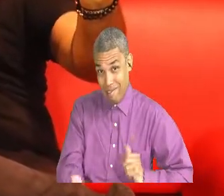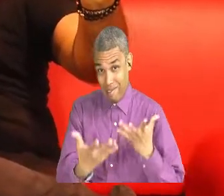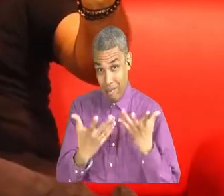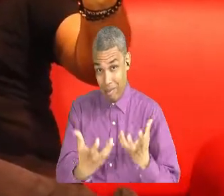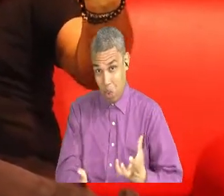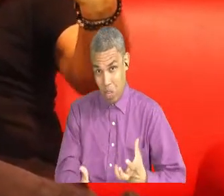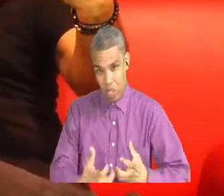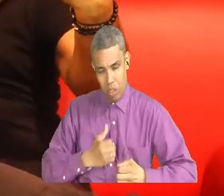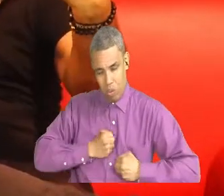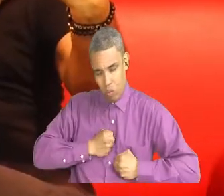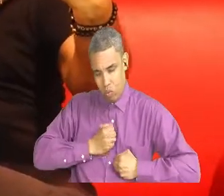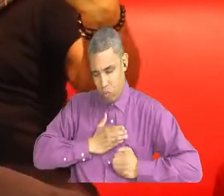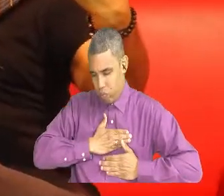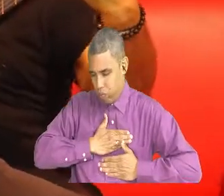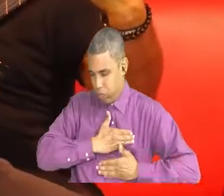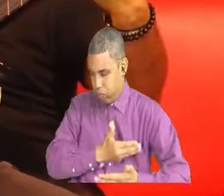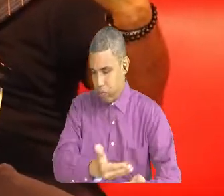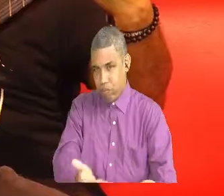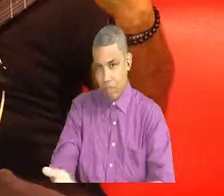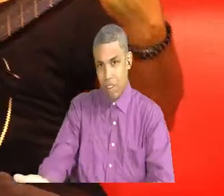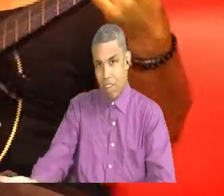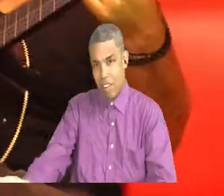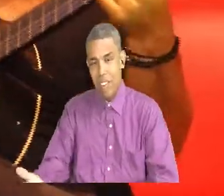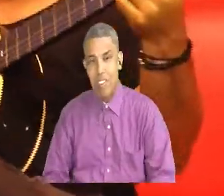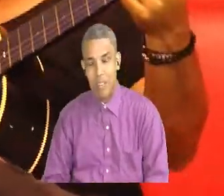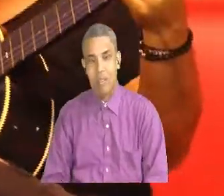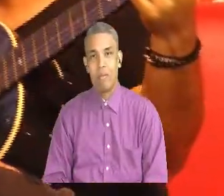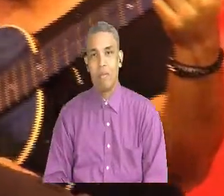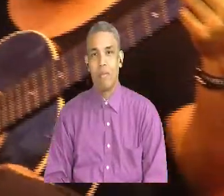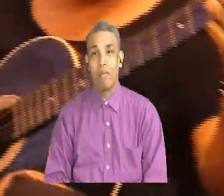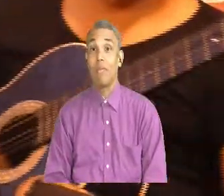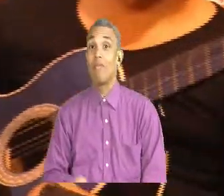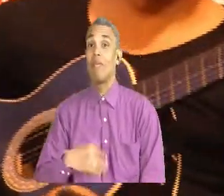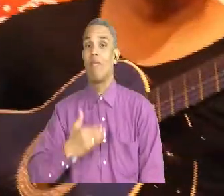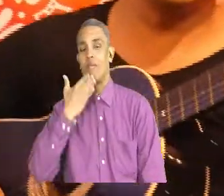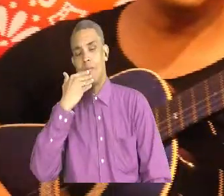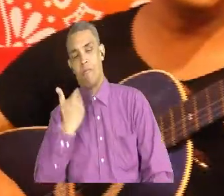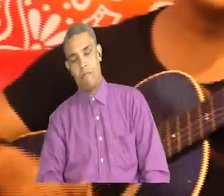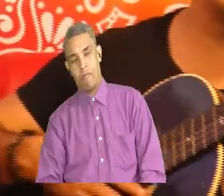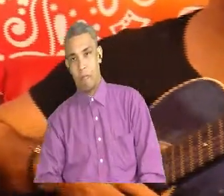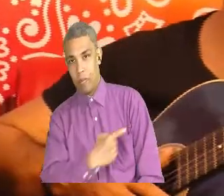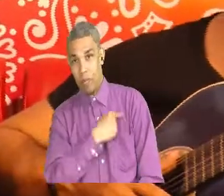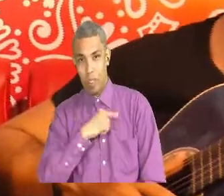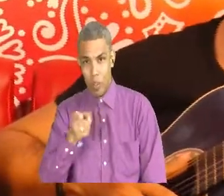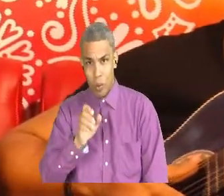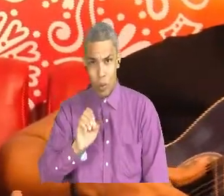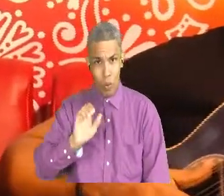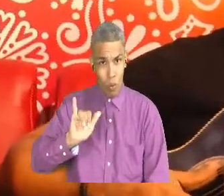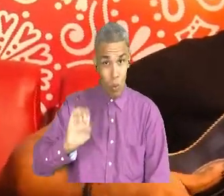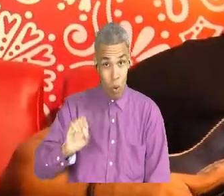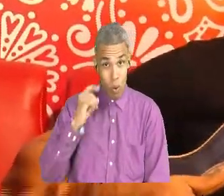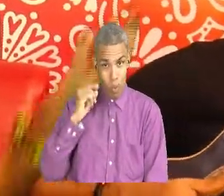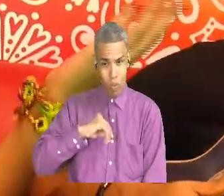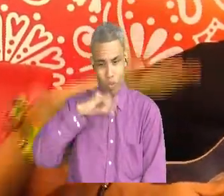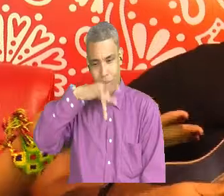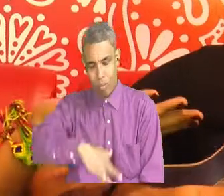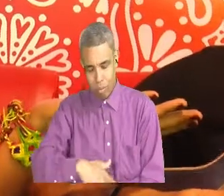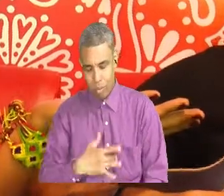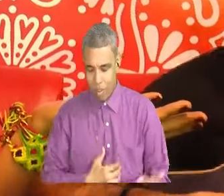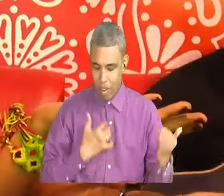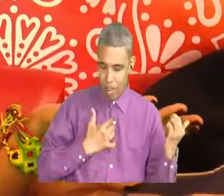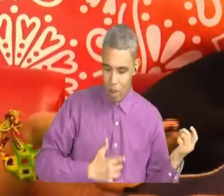el cariño a una mujer. Bueno, muchísimas gracias a Goyo por haber estado pues aquí en nuestro programa el día de hoy, por